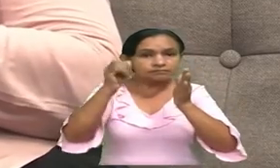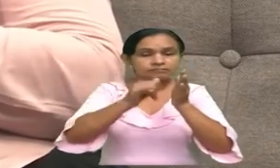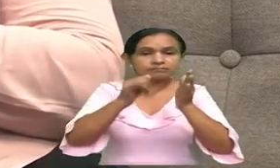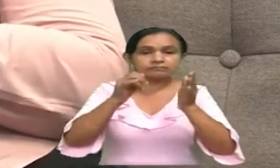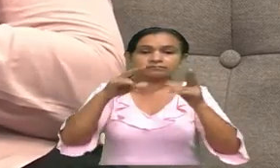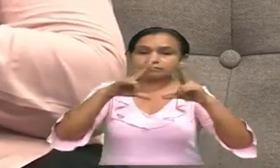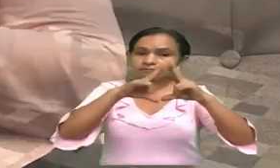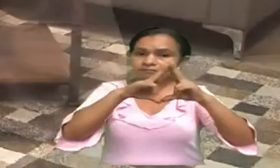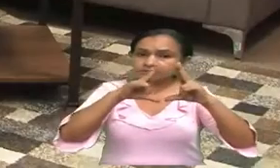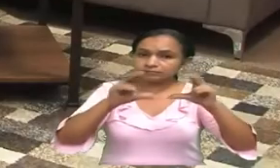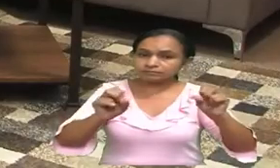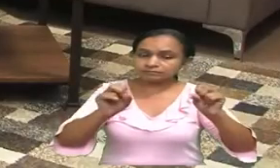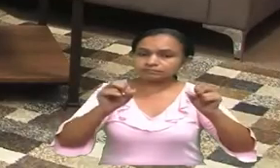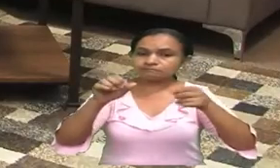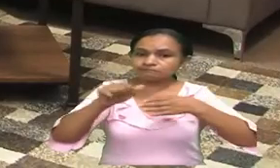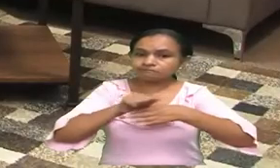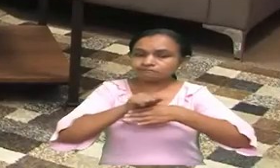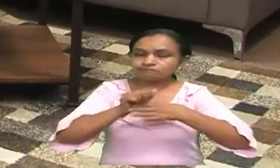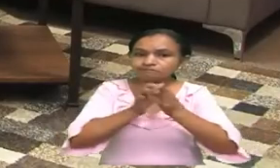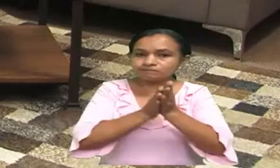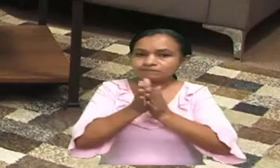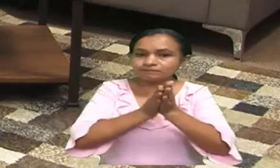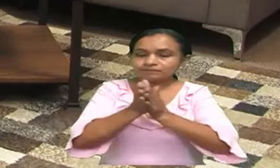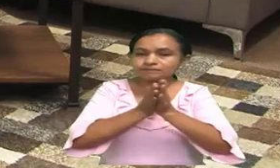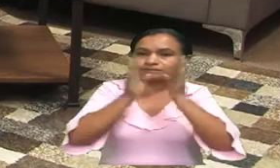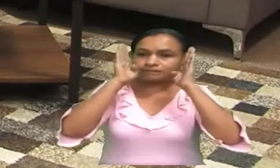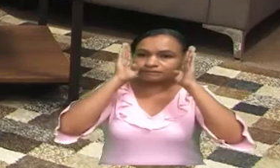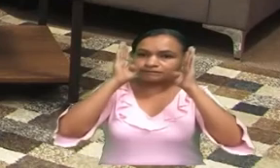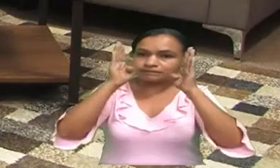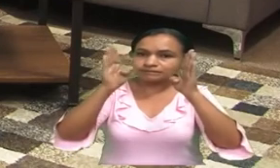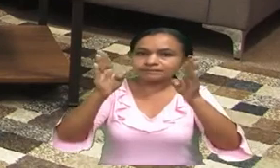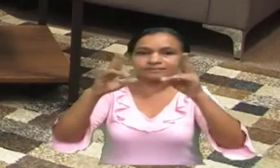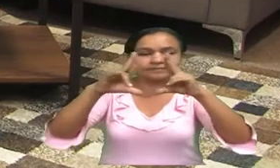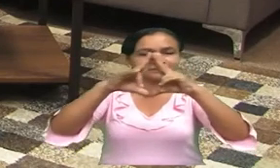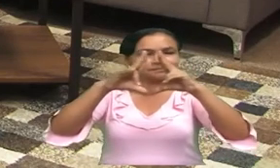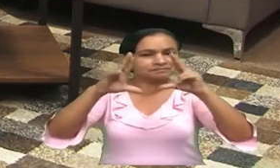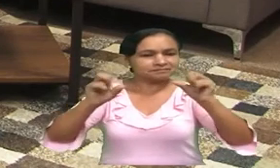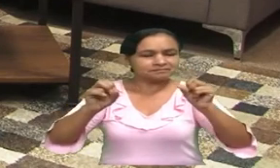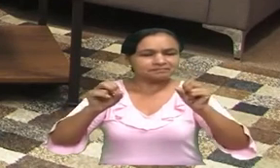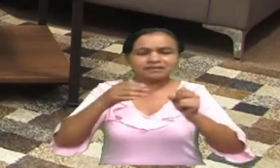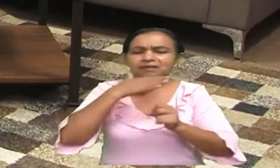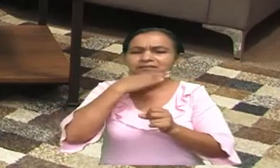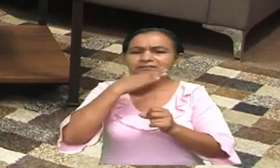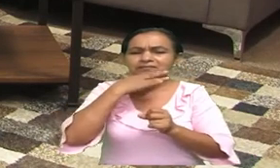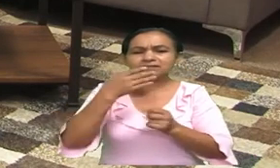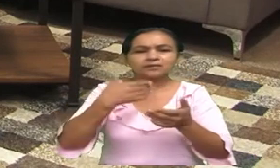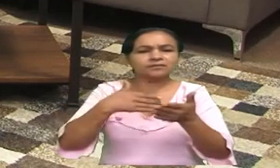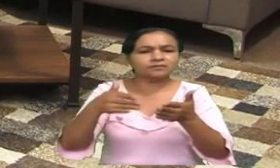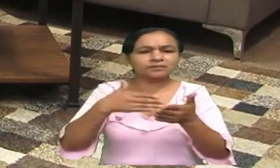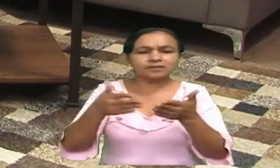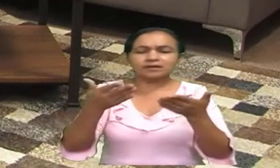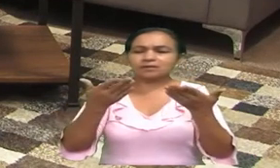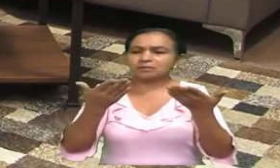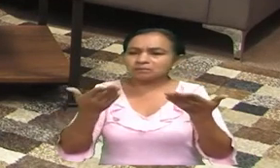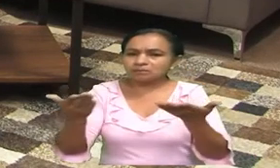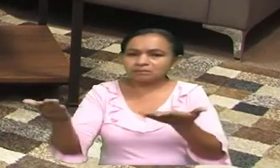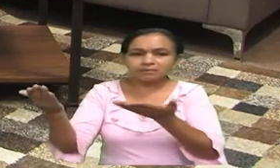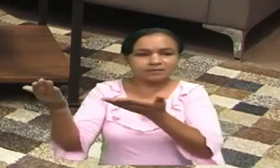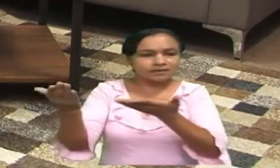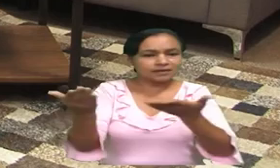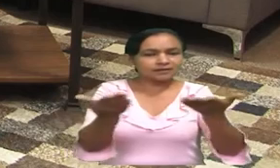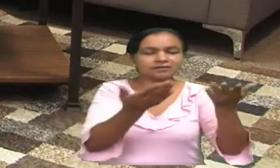como nicaragüenses pues nos preparamos muy bien para la atención. Además, los nicaragüenses no nos cuesta ser muy cálidos, ser